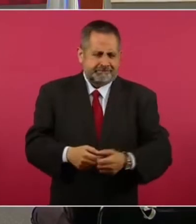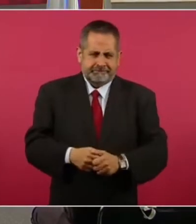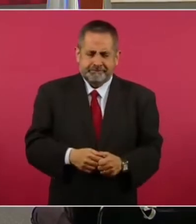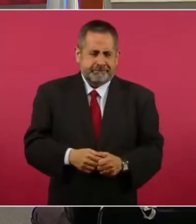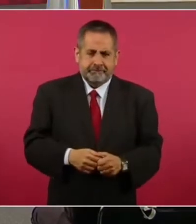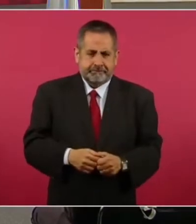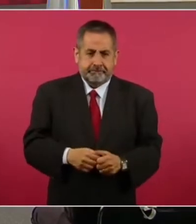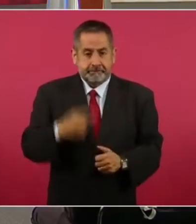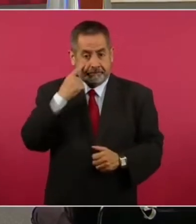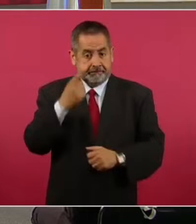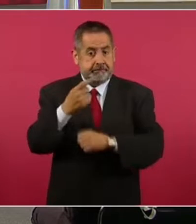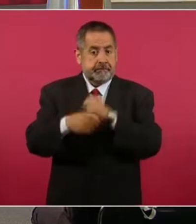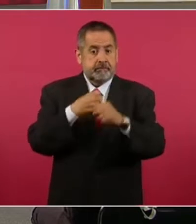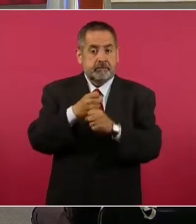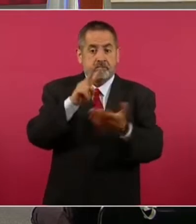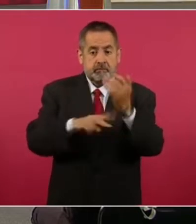En este año, en el 11,